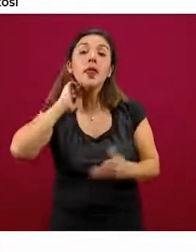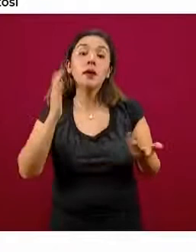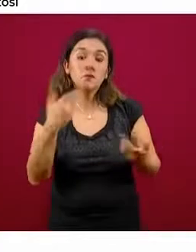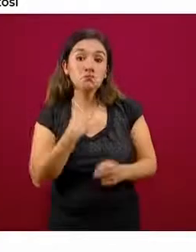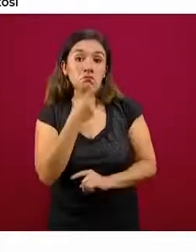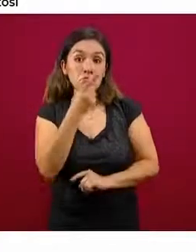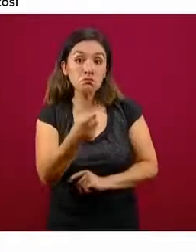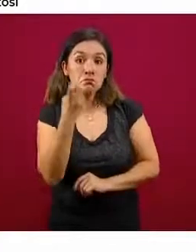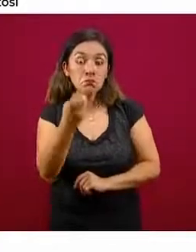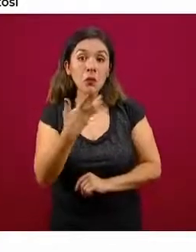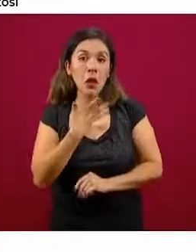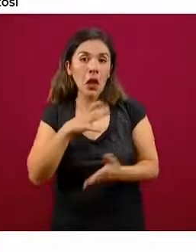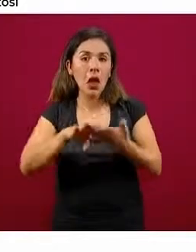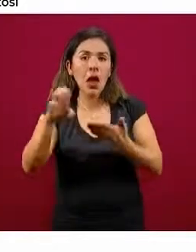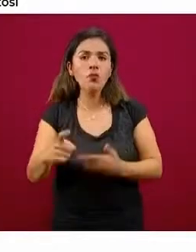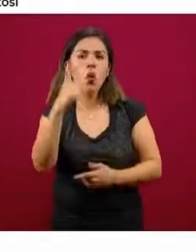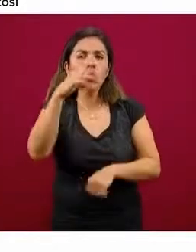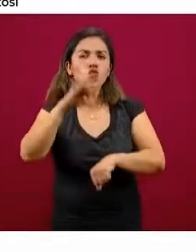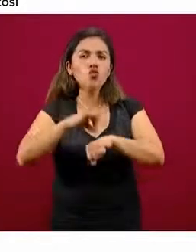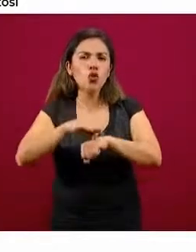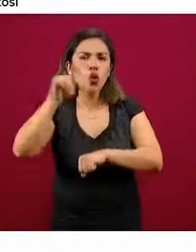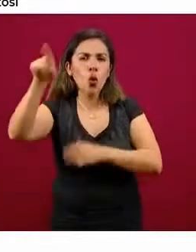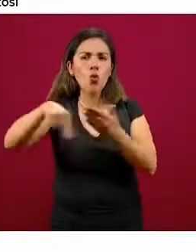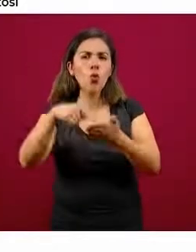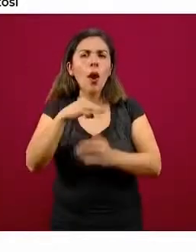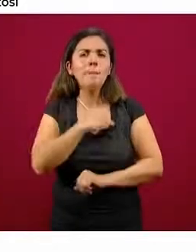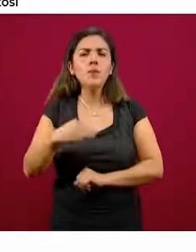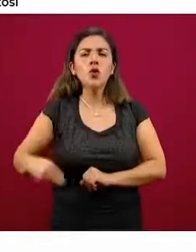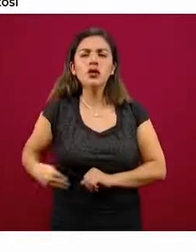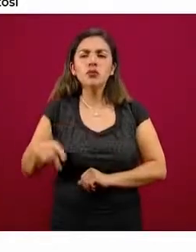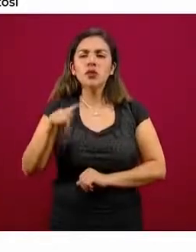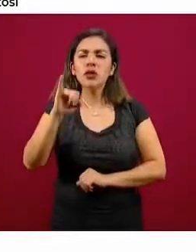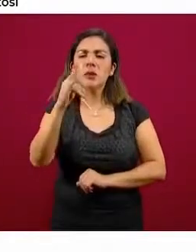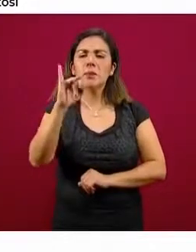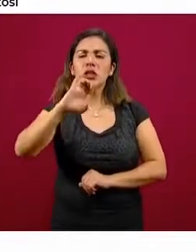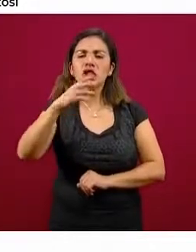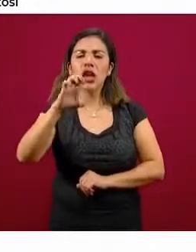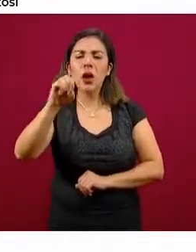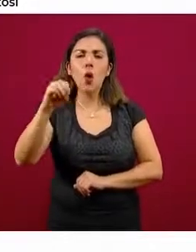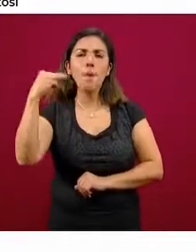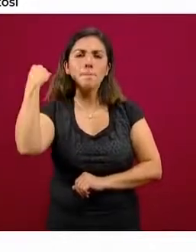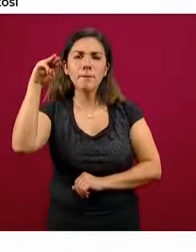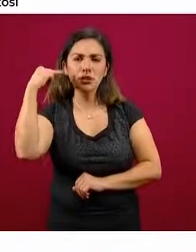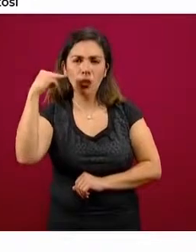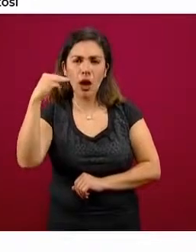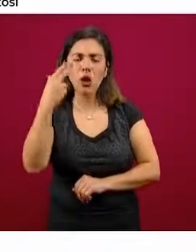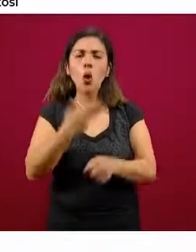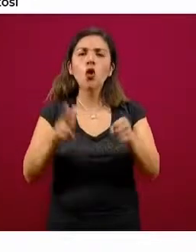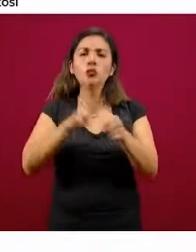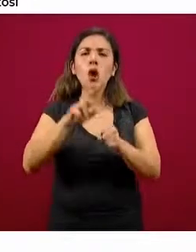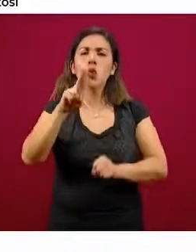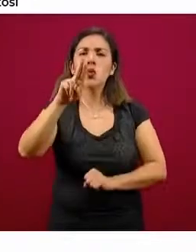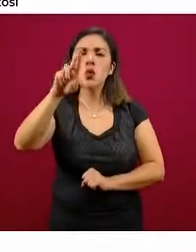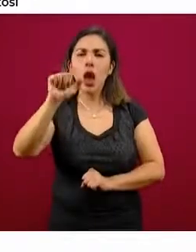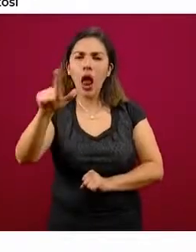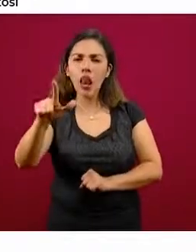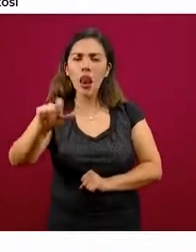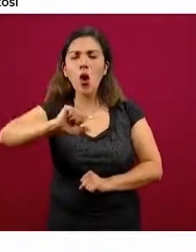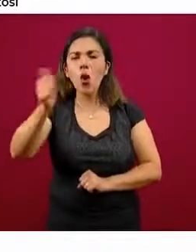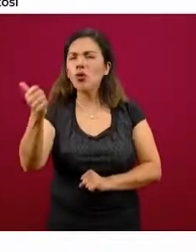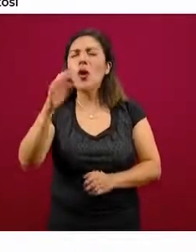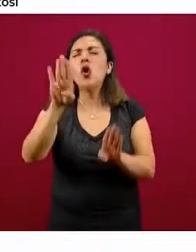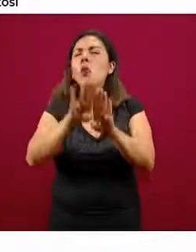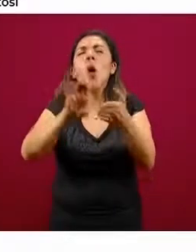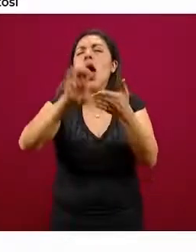déjenme decirles que, por ejemplo, ahí está un médico rural en el municipio de Tiquicheo, en Michoacán, el Hospital Rural de Villa Unión, Ocosocuautla,